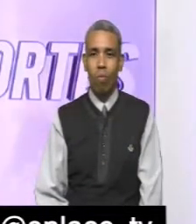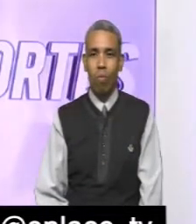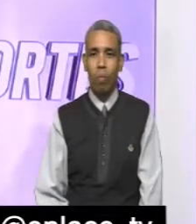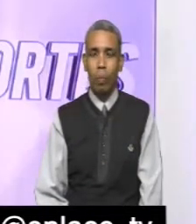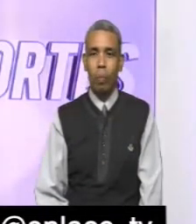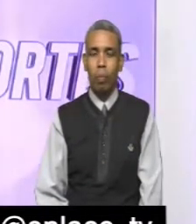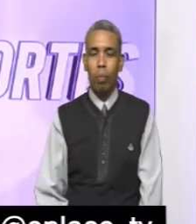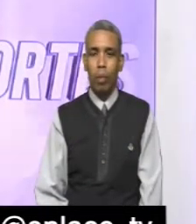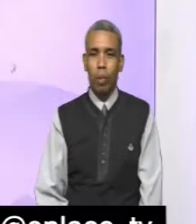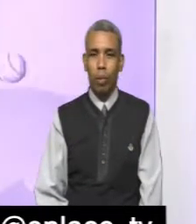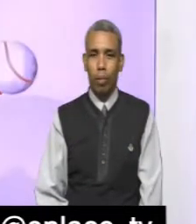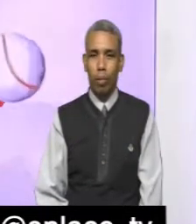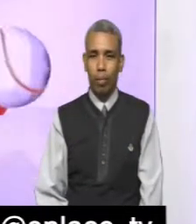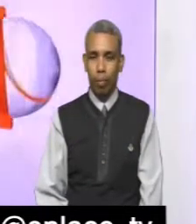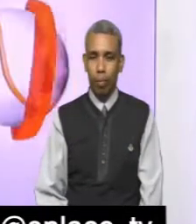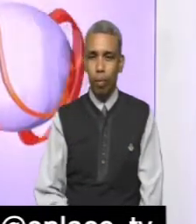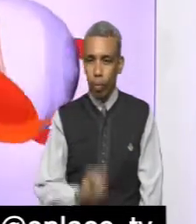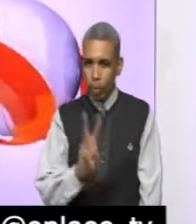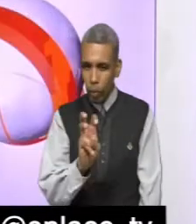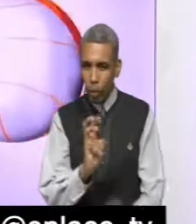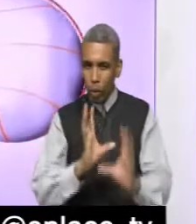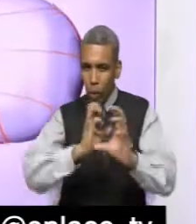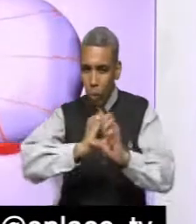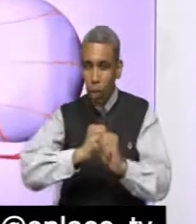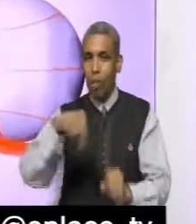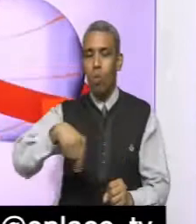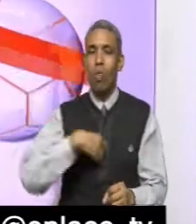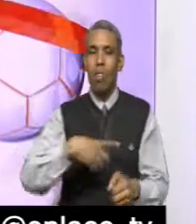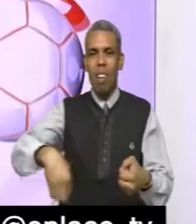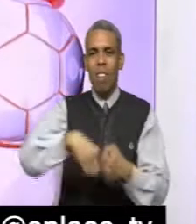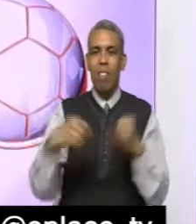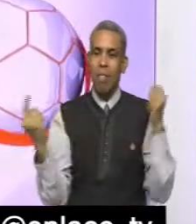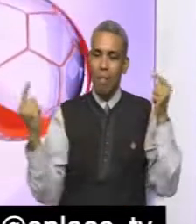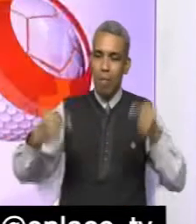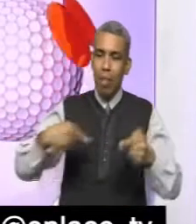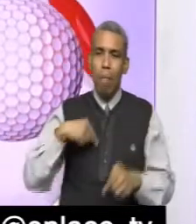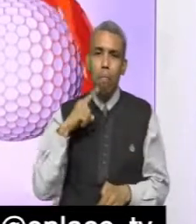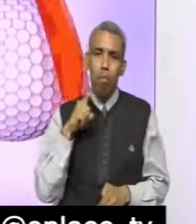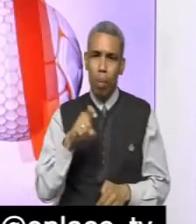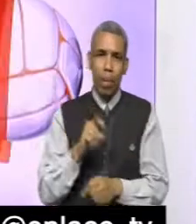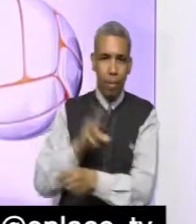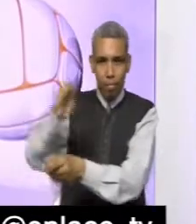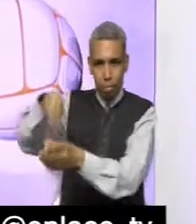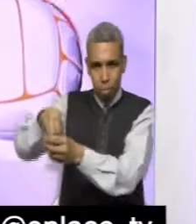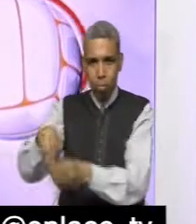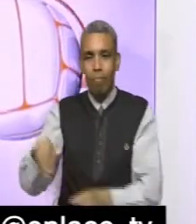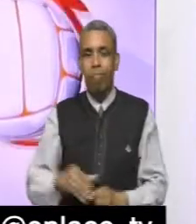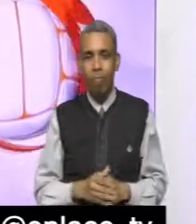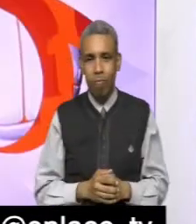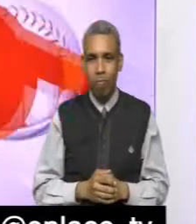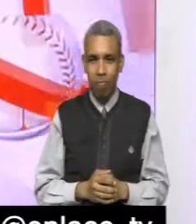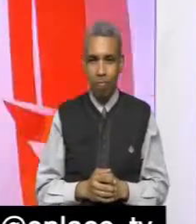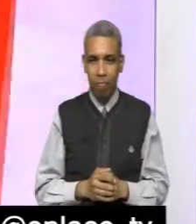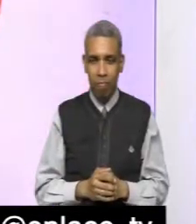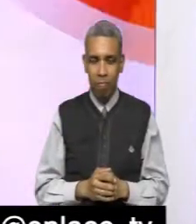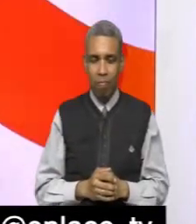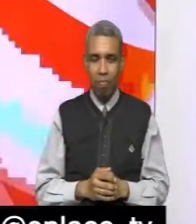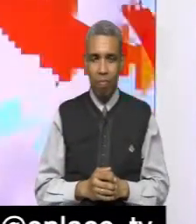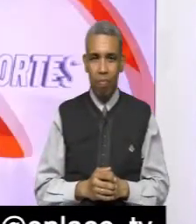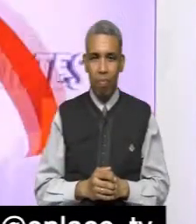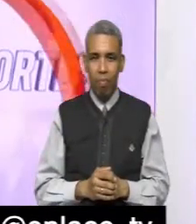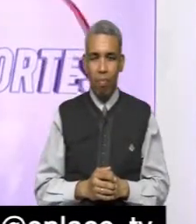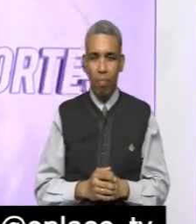Y a partir de las 8 de la noche, Alianza Petrolera se enfrentará como visitante en el Estadio Alfonso López al Atlético